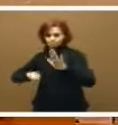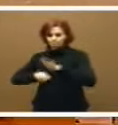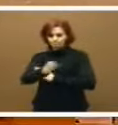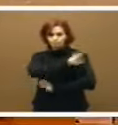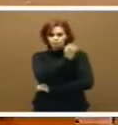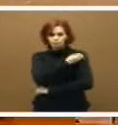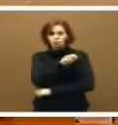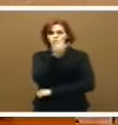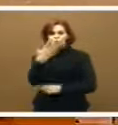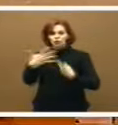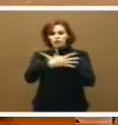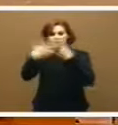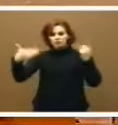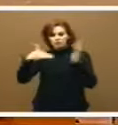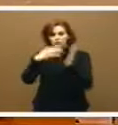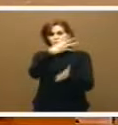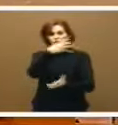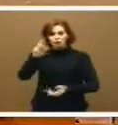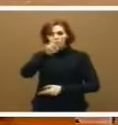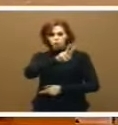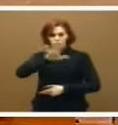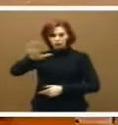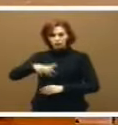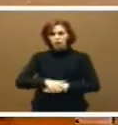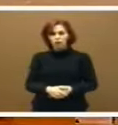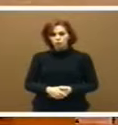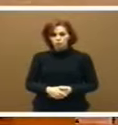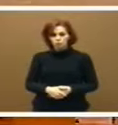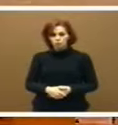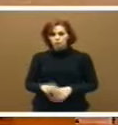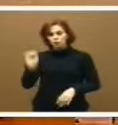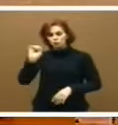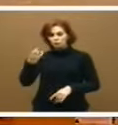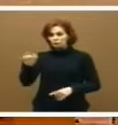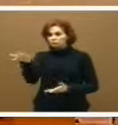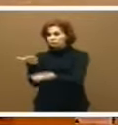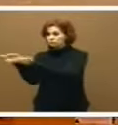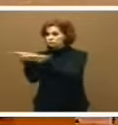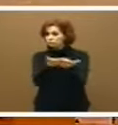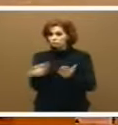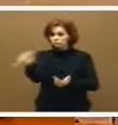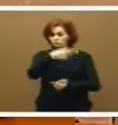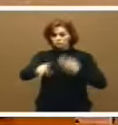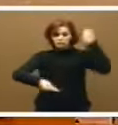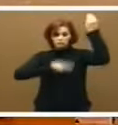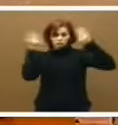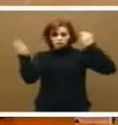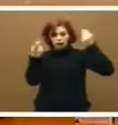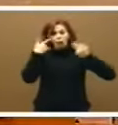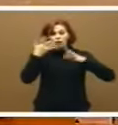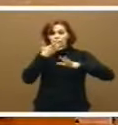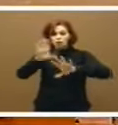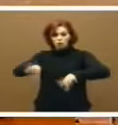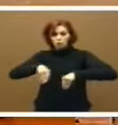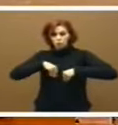entradas es el número 16.425. En primer lugar, someteré a la consideración del pleno de esta Cámara la adopción de acuerdos